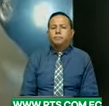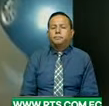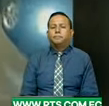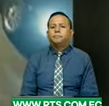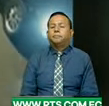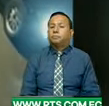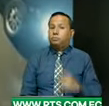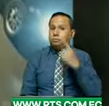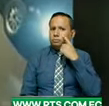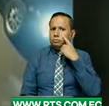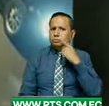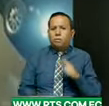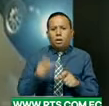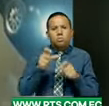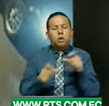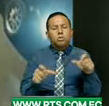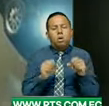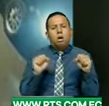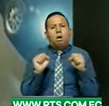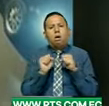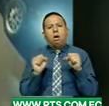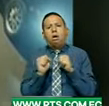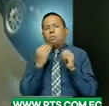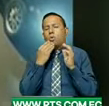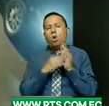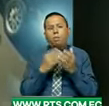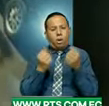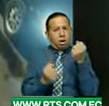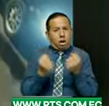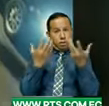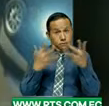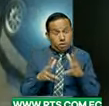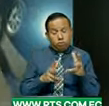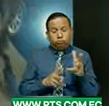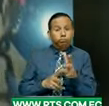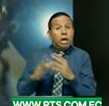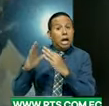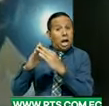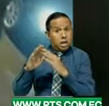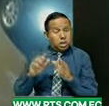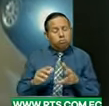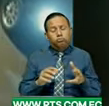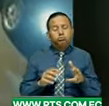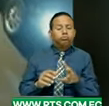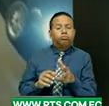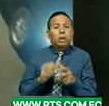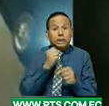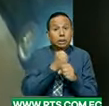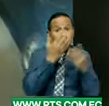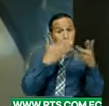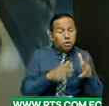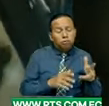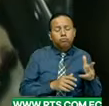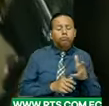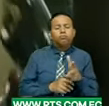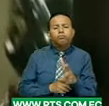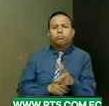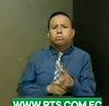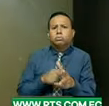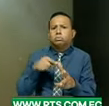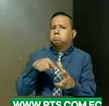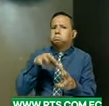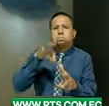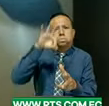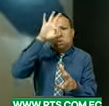Una cosa de espanto vivieron varias personas que llegaban a casa luego de una larga jornada de trabajo. Nunca se imaginaron que iban a ser sorprendidas